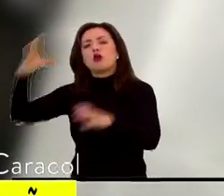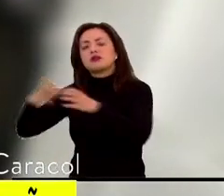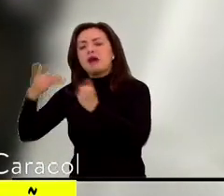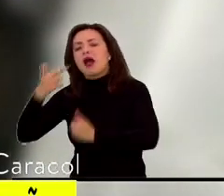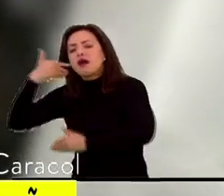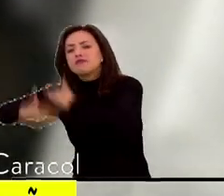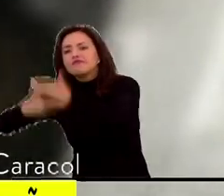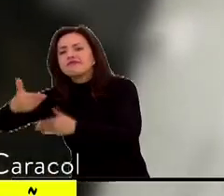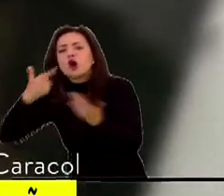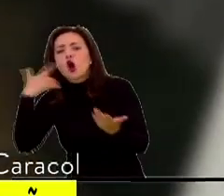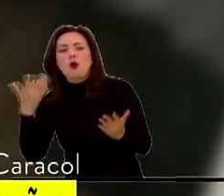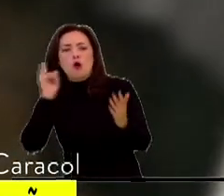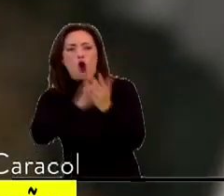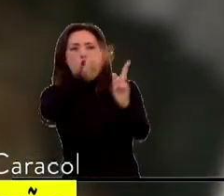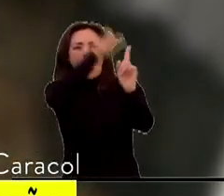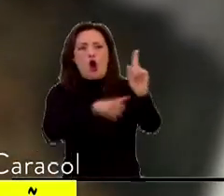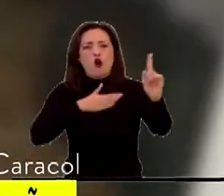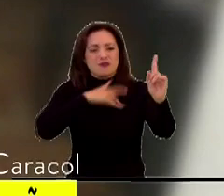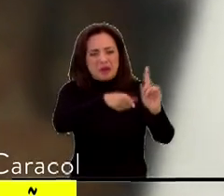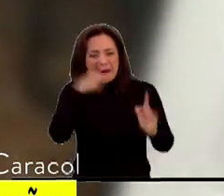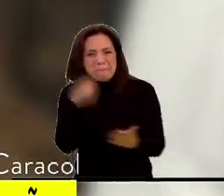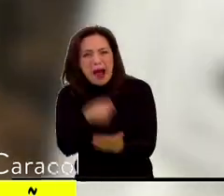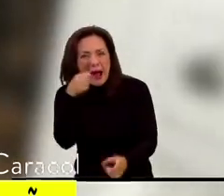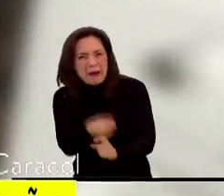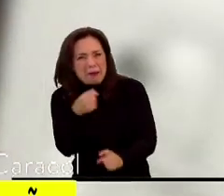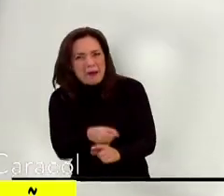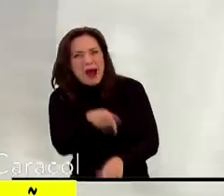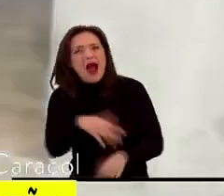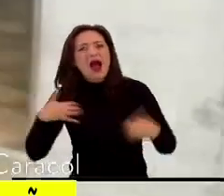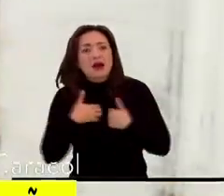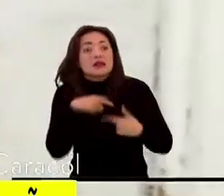corresponde en contra del hombre que golpeó al perro. Por hechos de